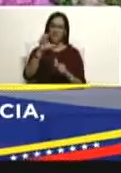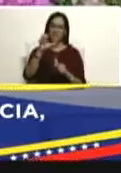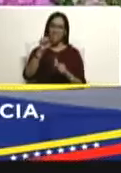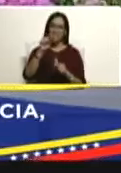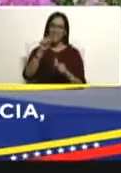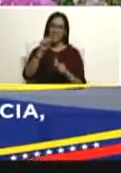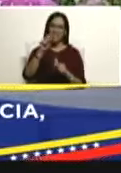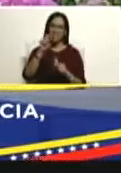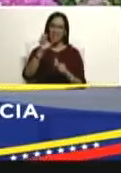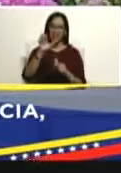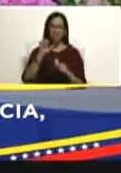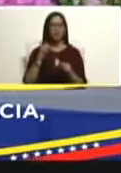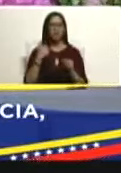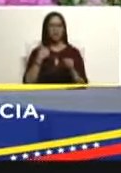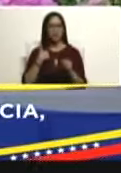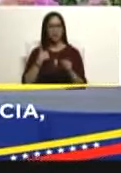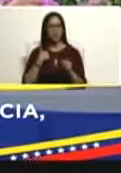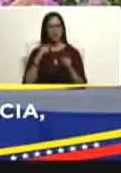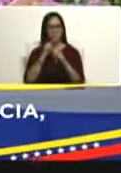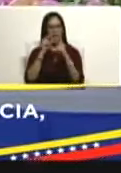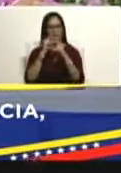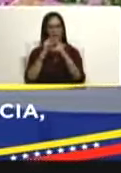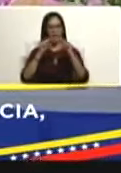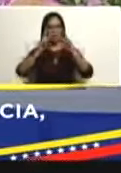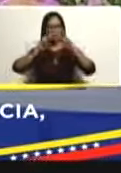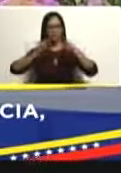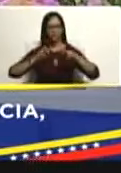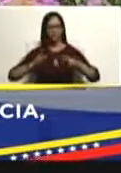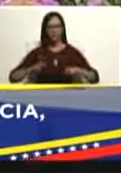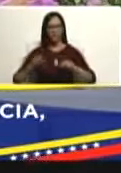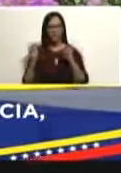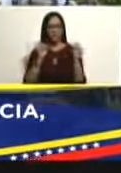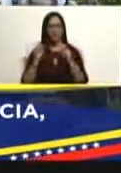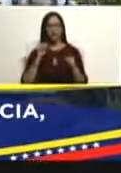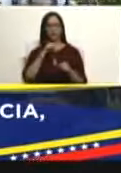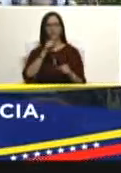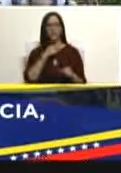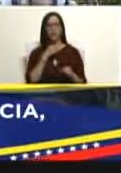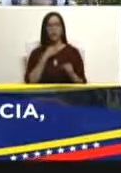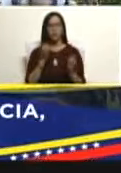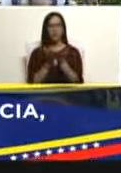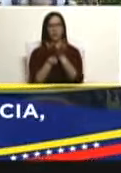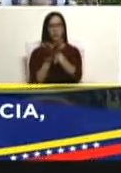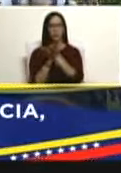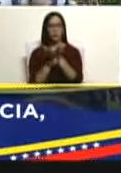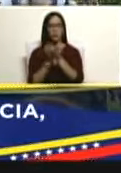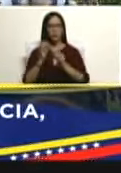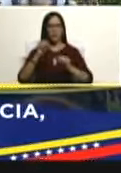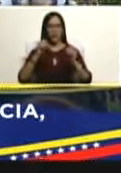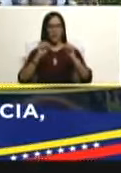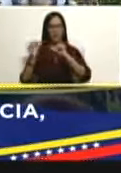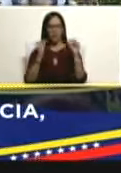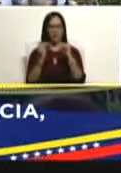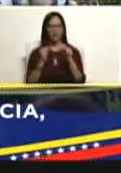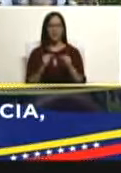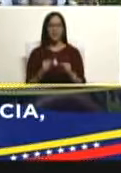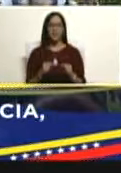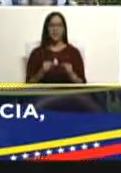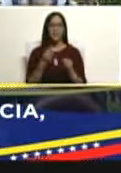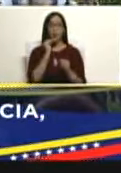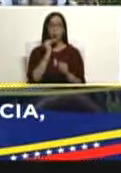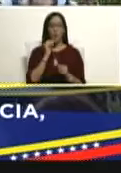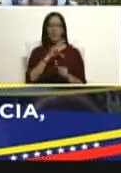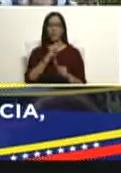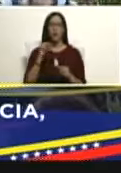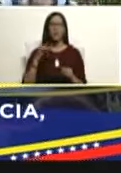Yo la he puesto en revisión, en el debate, Gabriela, a ustedes que les gusta el estudio, el debate. Porque el joven no adolece de nada, el joven